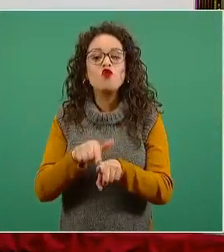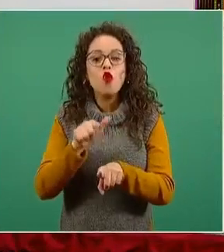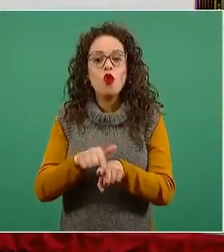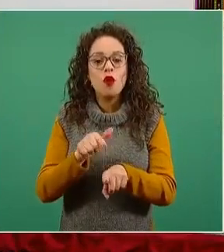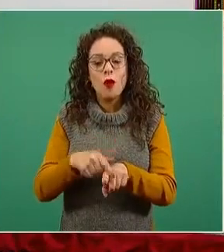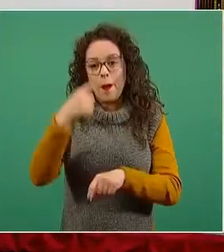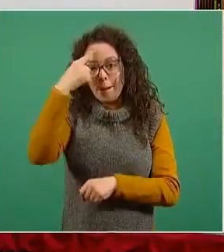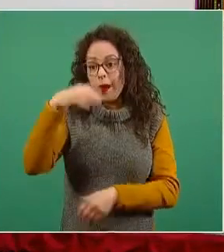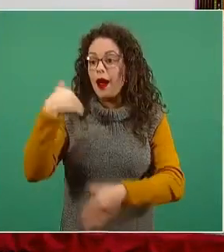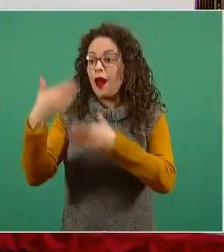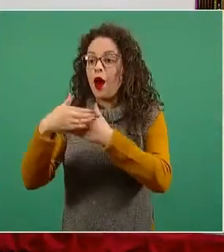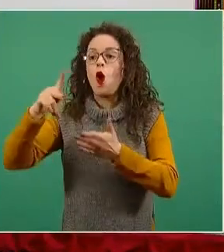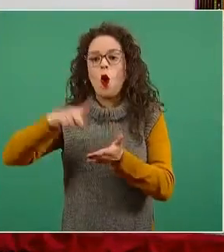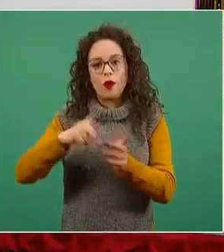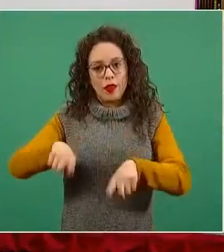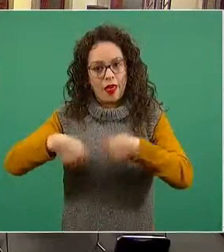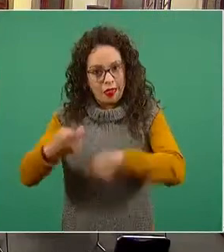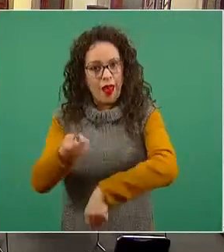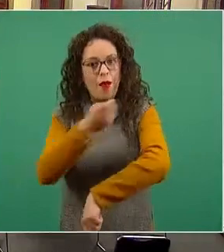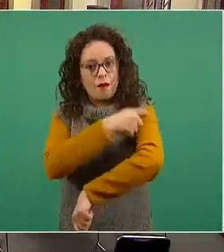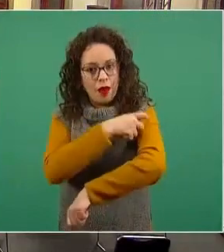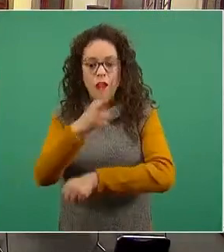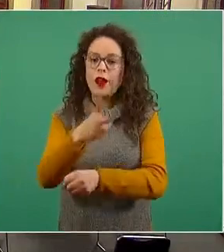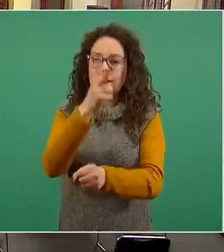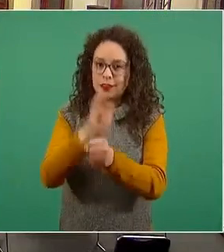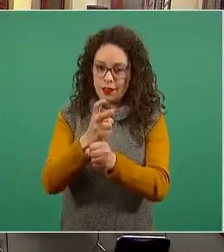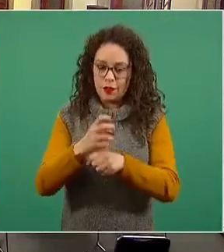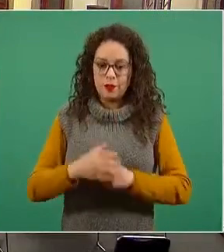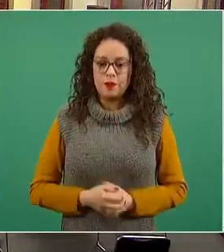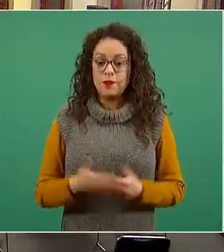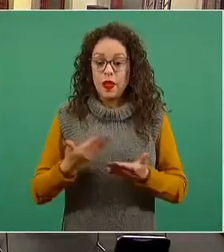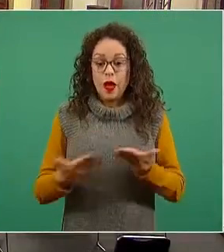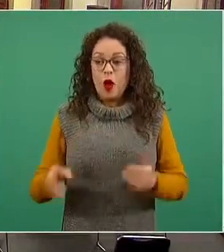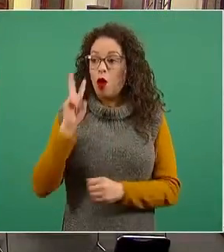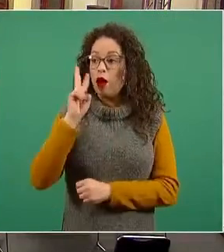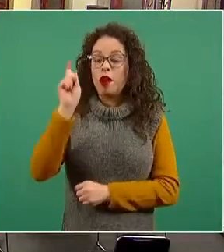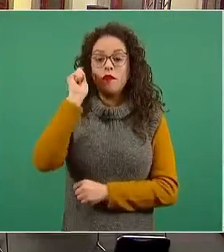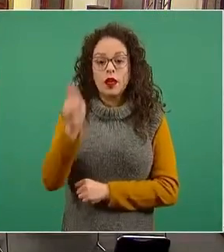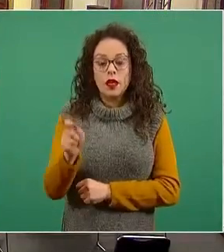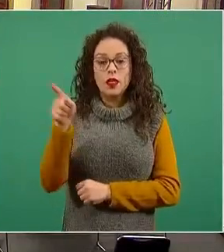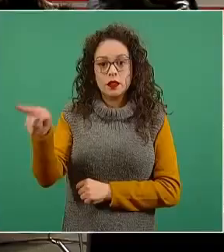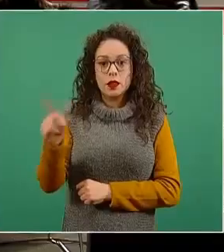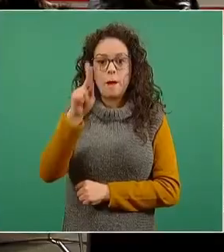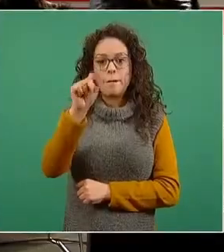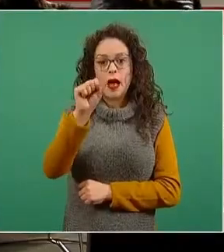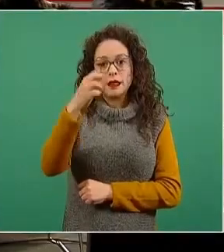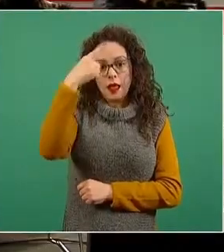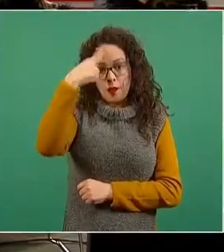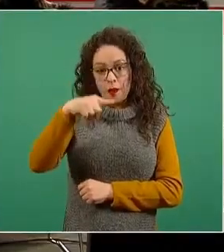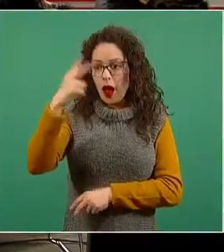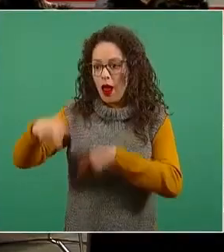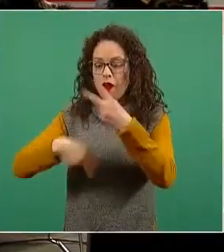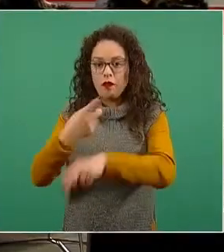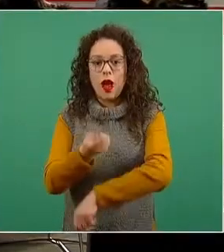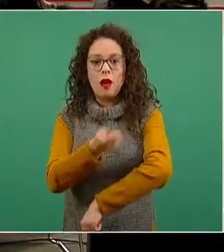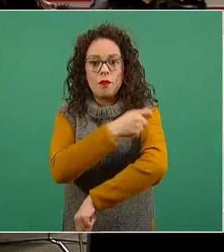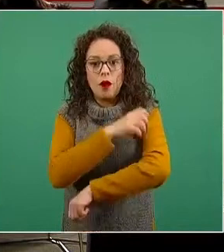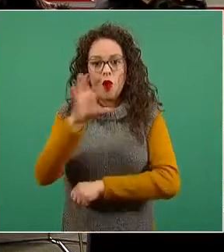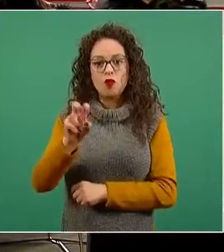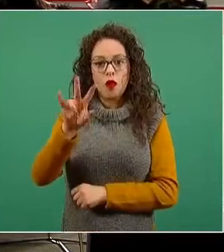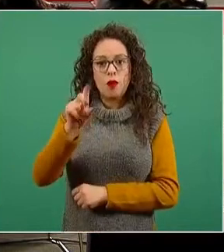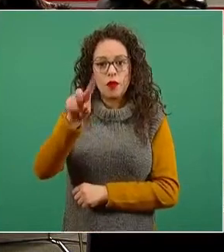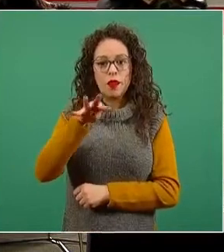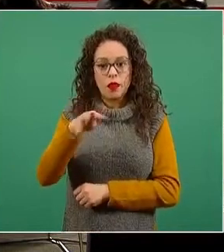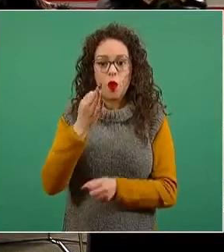revacunación. Vamos a ver ahora el segundo. Este es justamente el pase de vacunar, el pase de vacunación COVID-19.